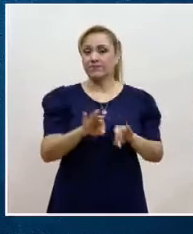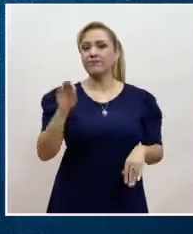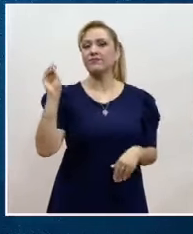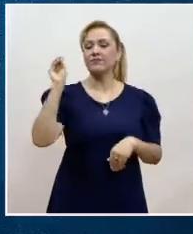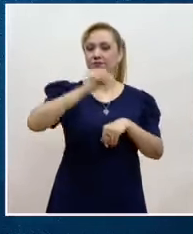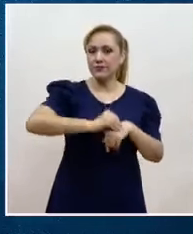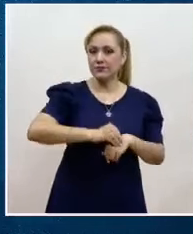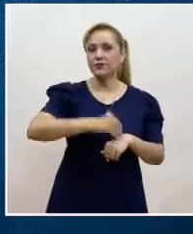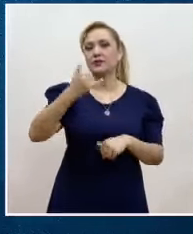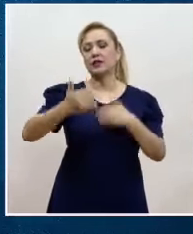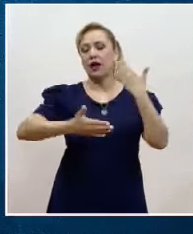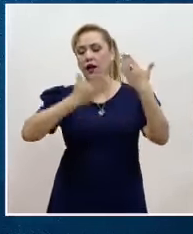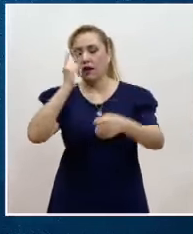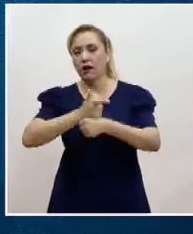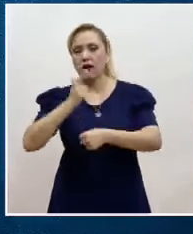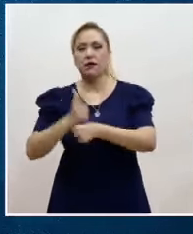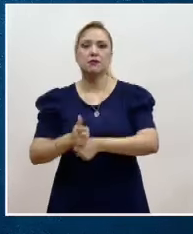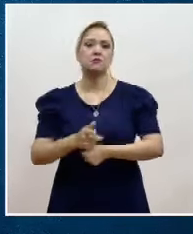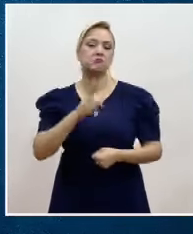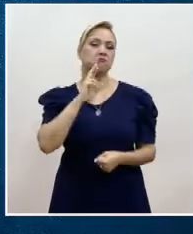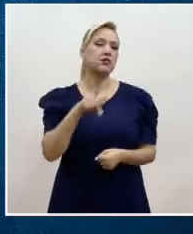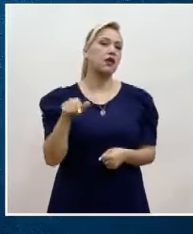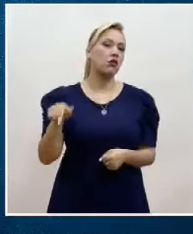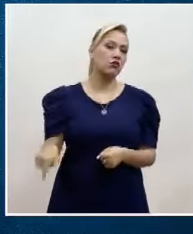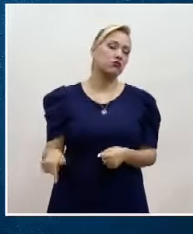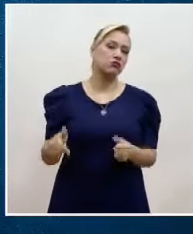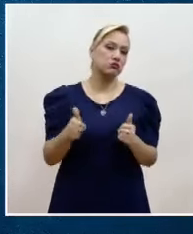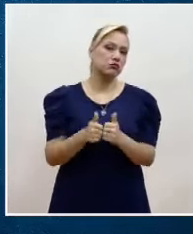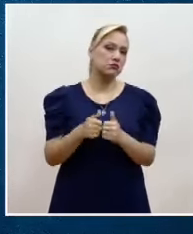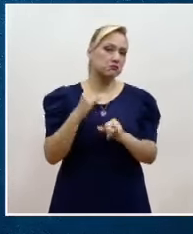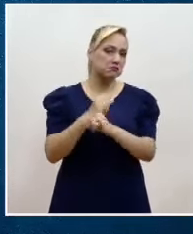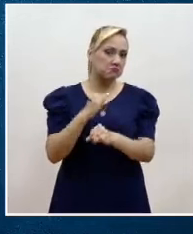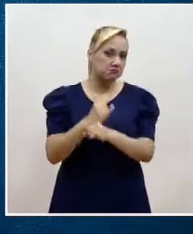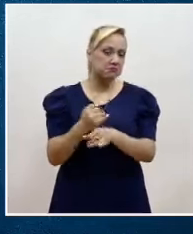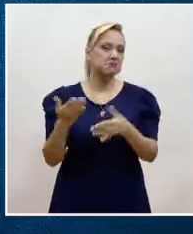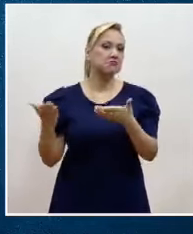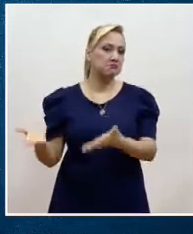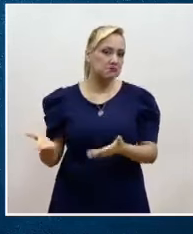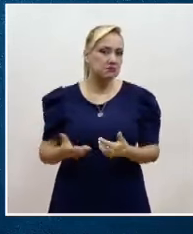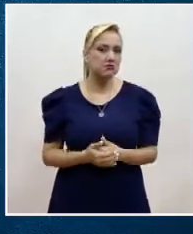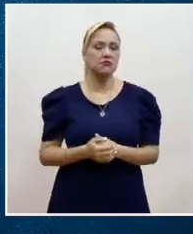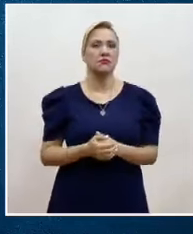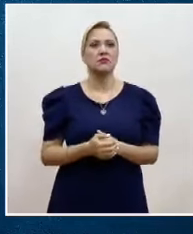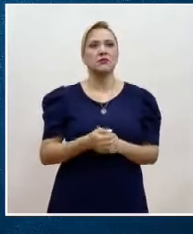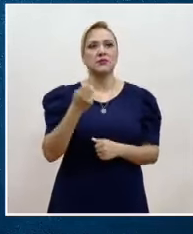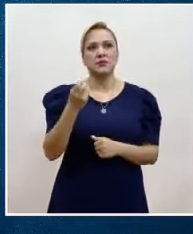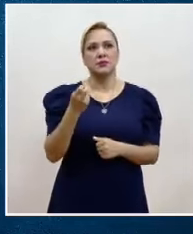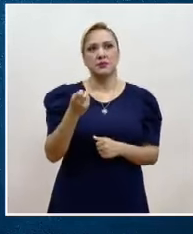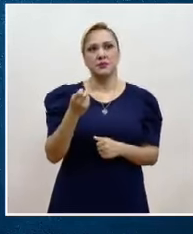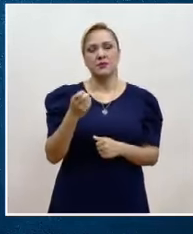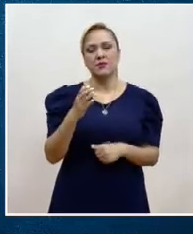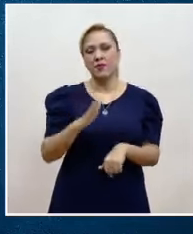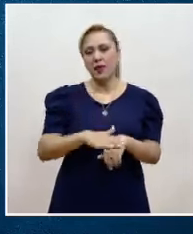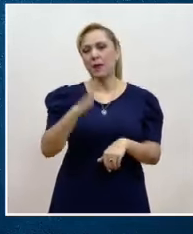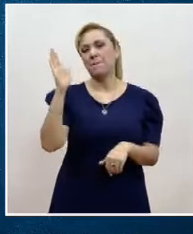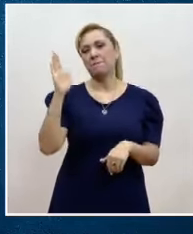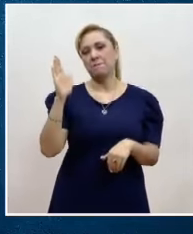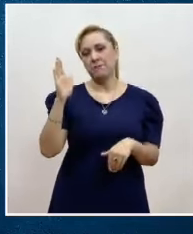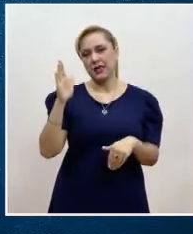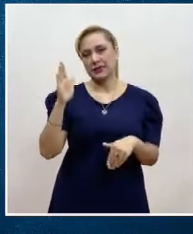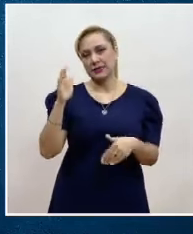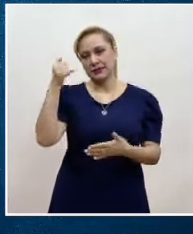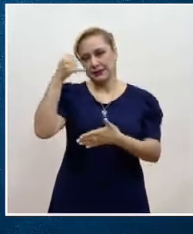como estudiada, la justicia digital y, digamos, la justicia digital está así, el legal tech es como más amplio de